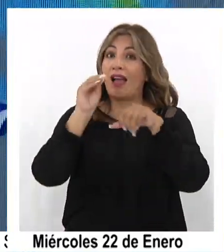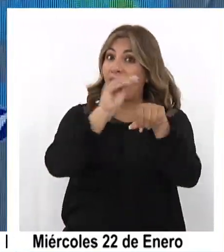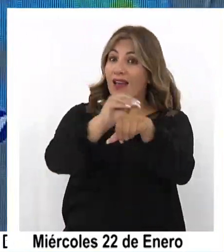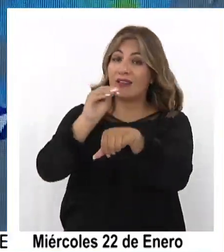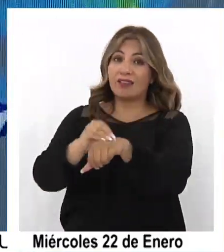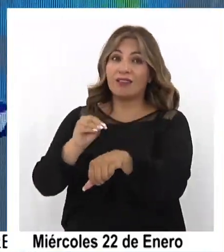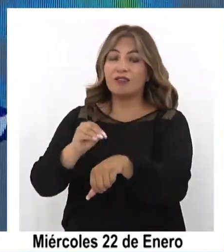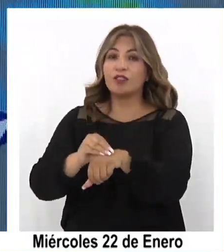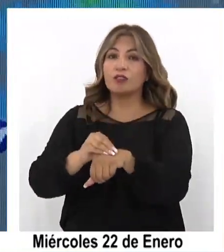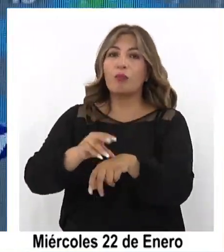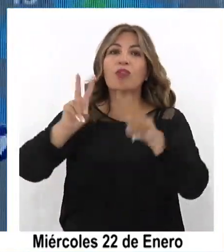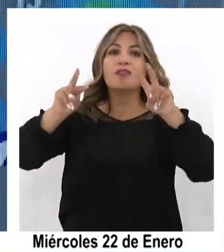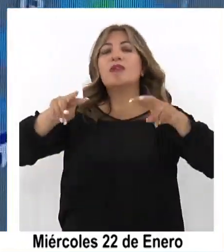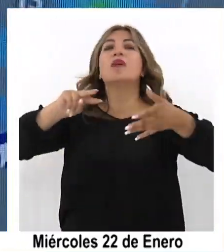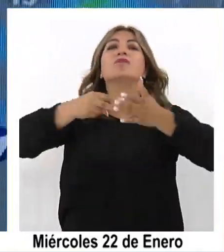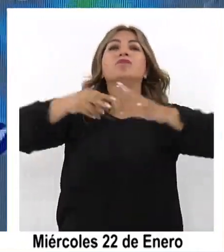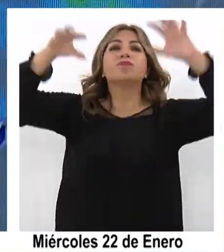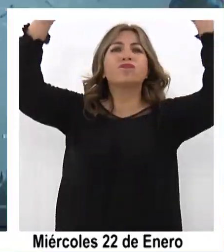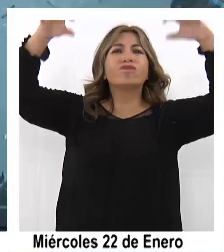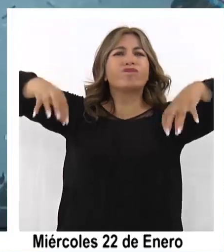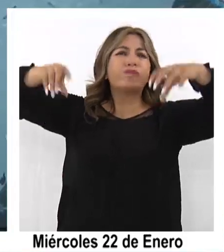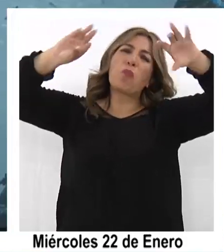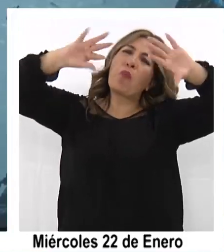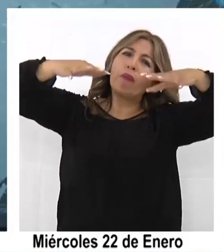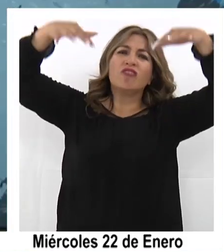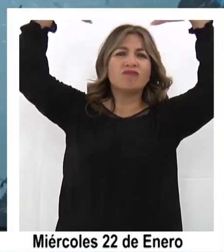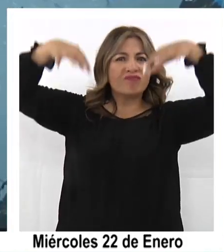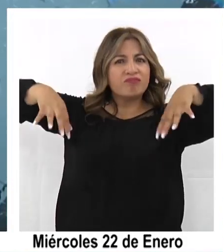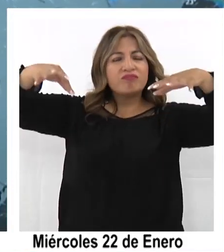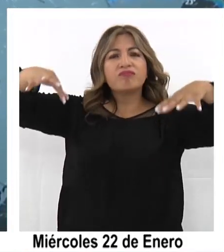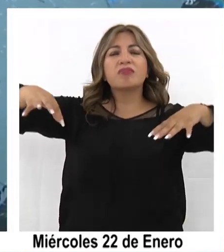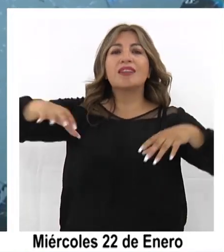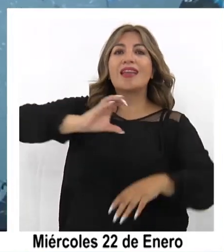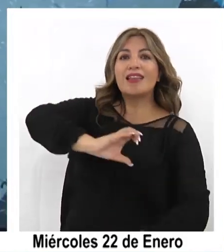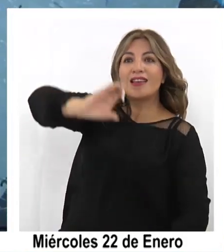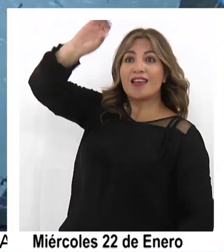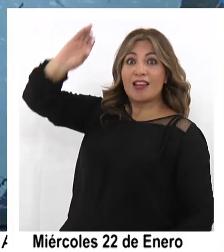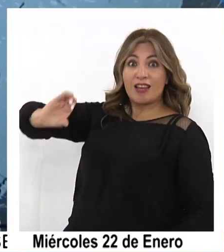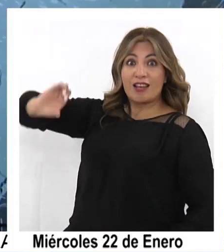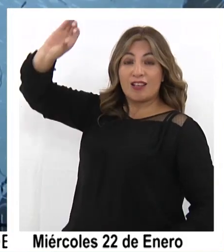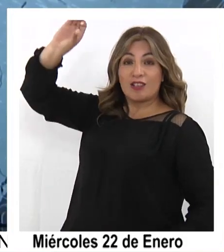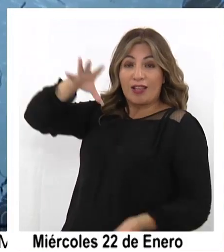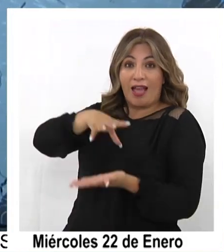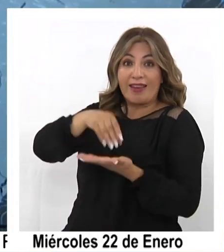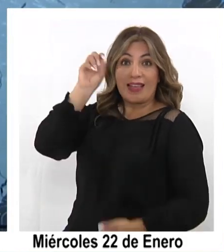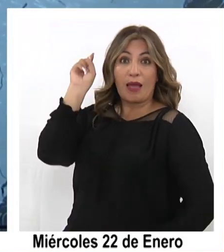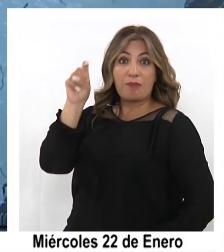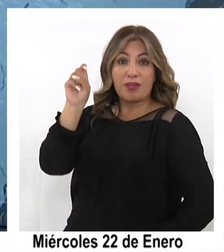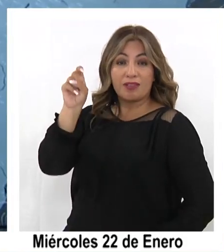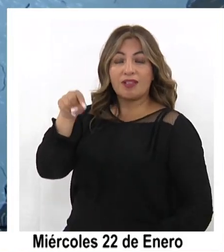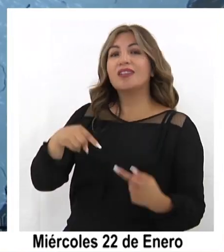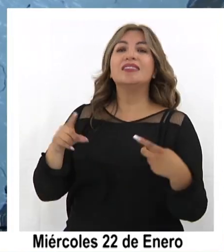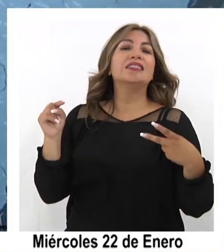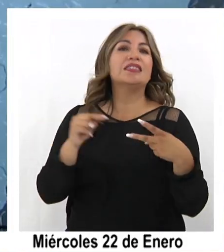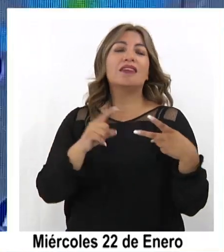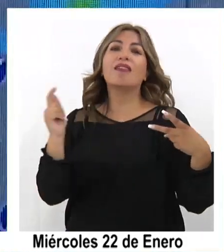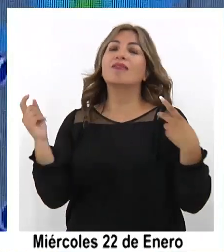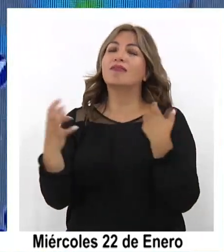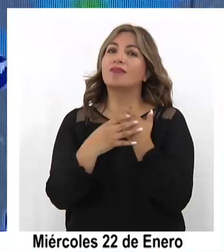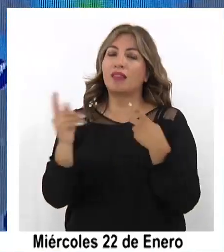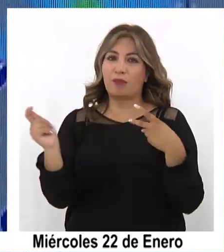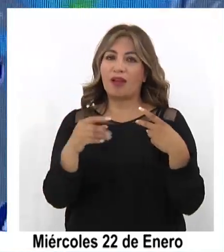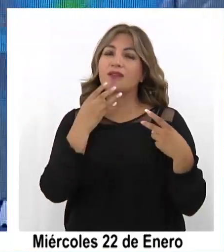alerta meteorológica por precipitaciones moderadas a fuertes que han afectado la cordillera de las regiones de Arica y Parinacota,